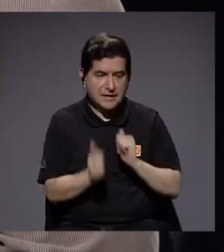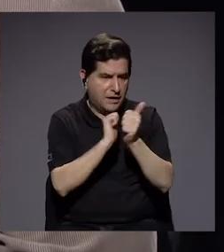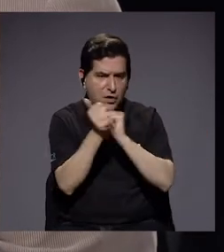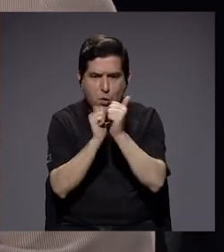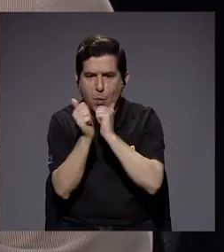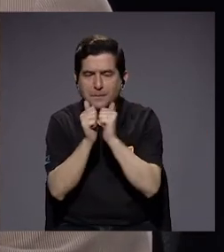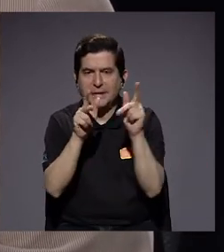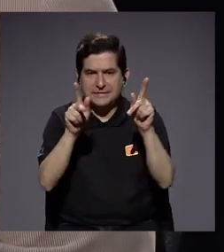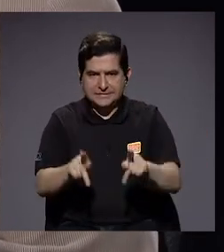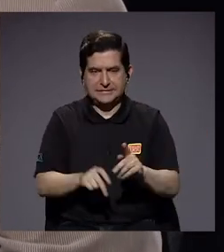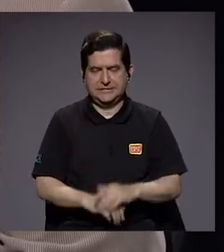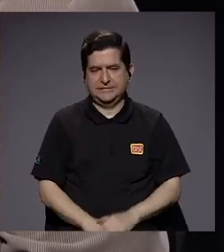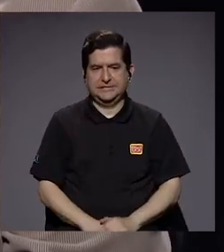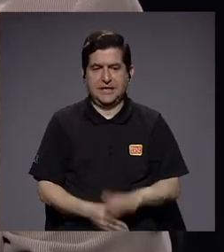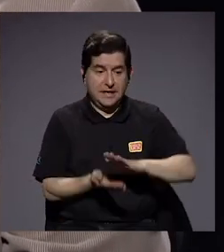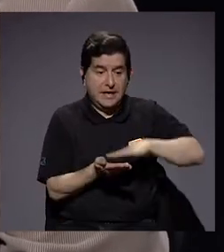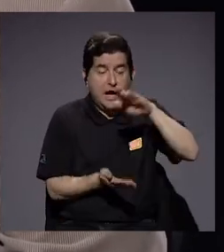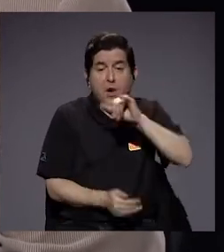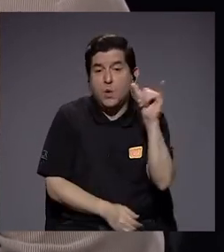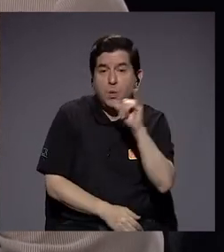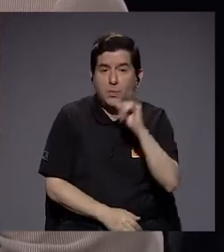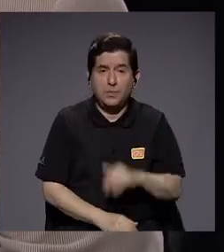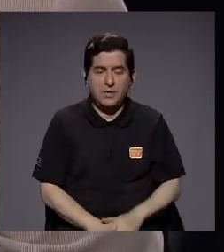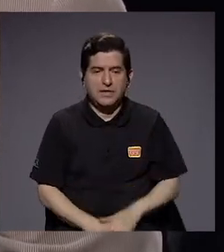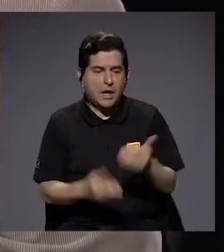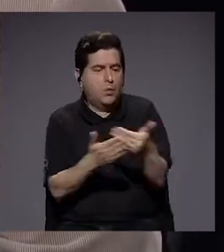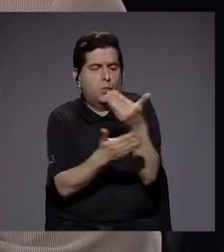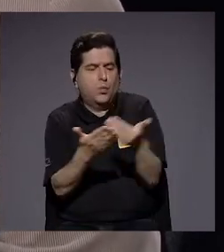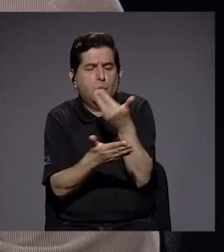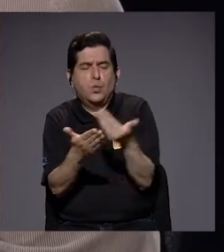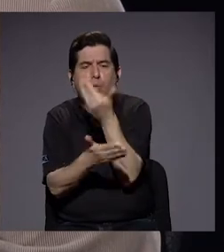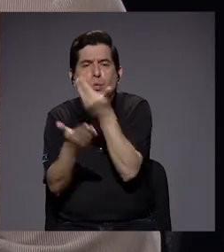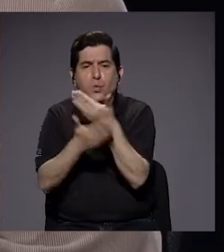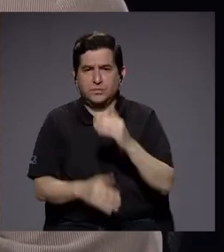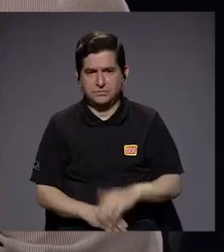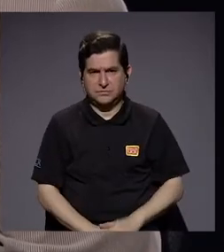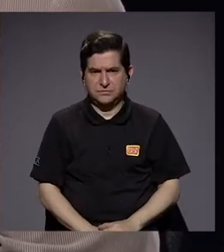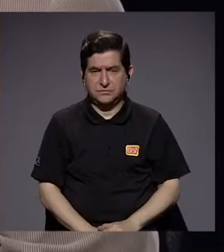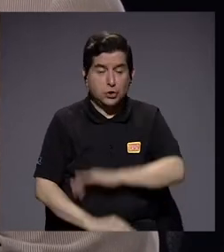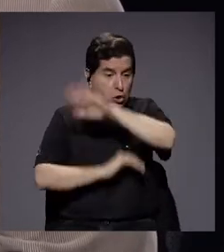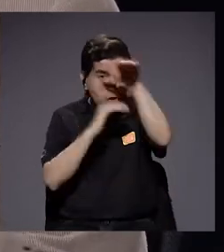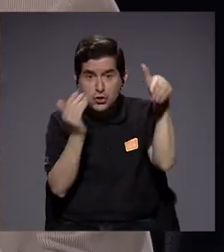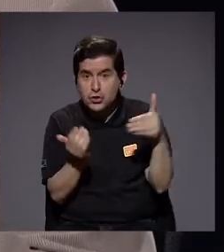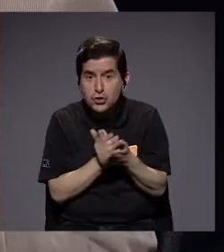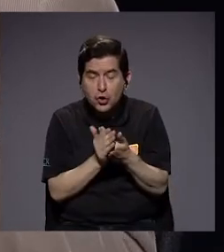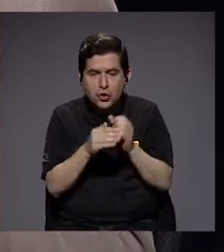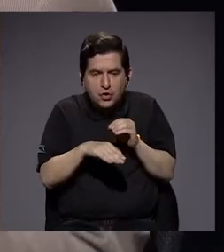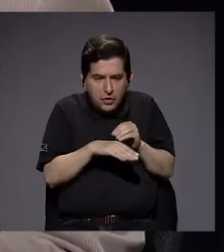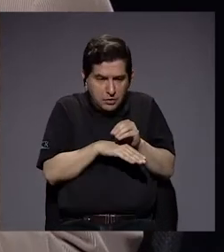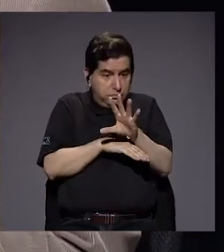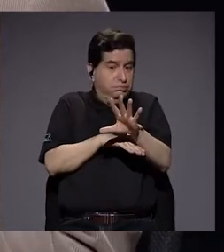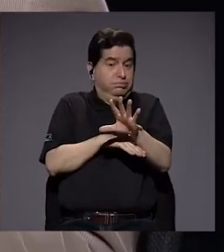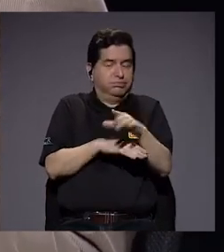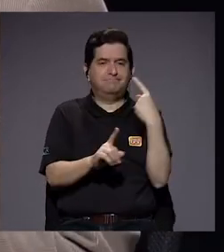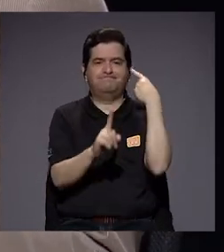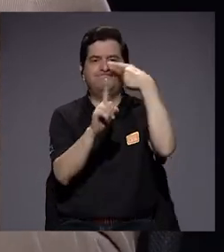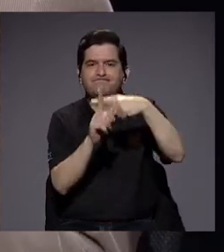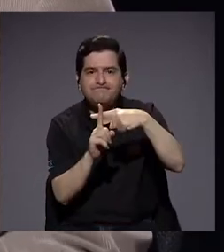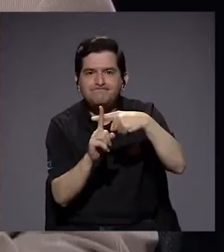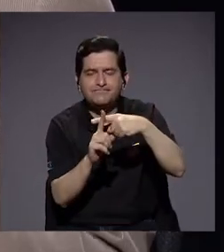la competitividad de las personas. Gracias. Aumenta también la innovación. Entonces, todo eso repercute